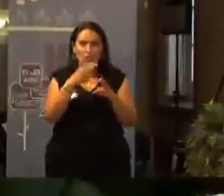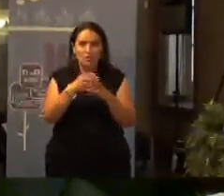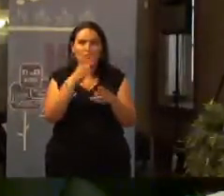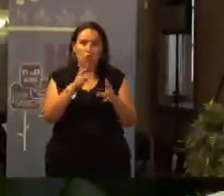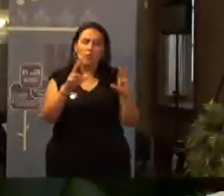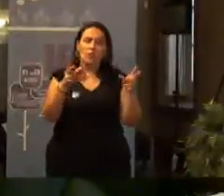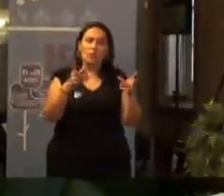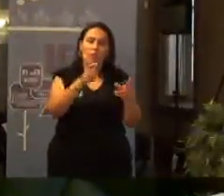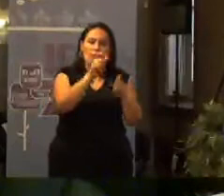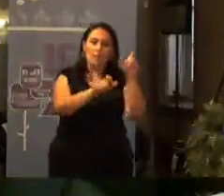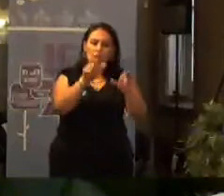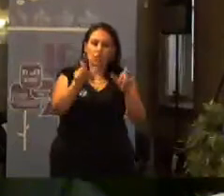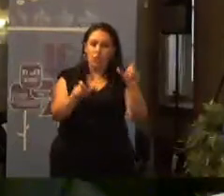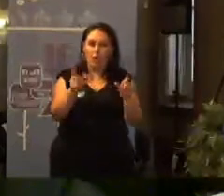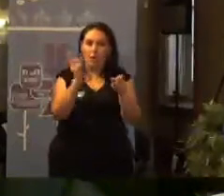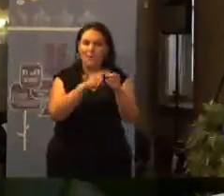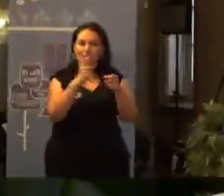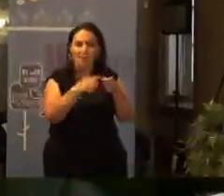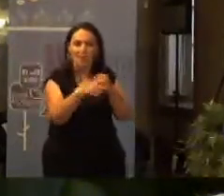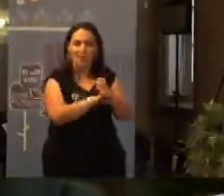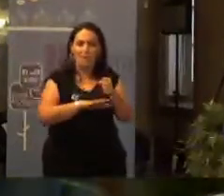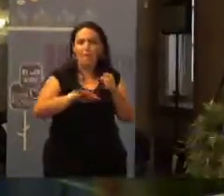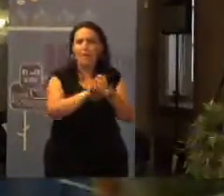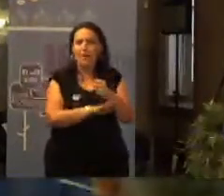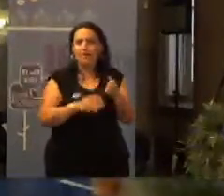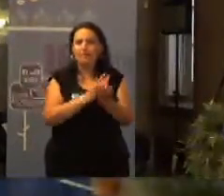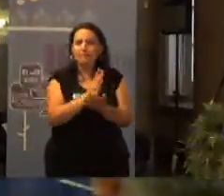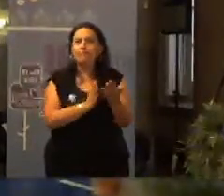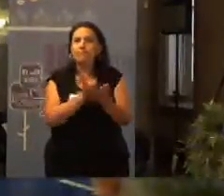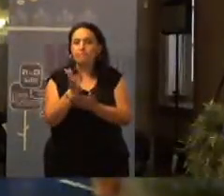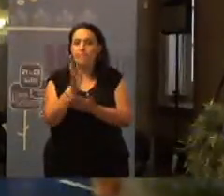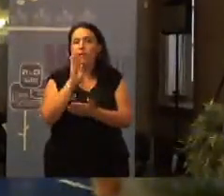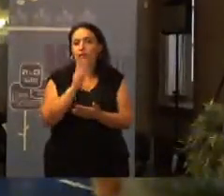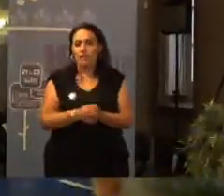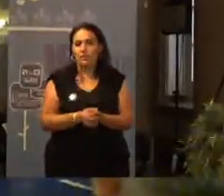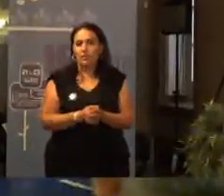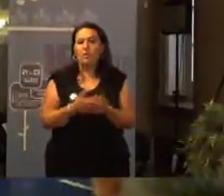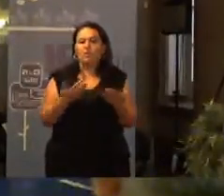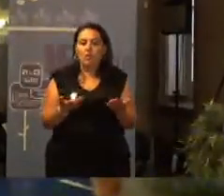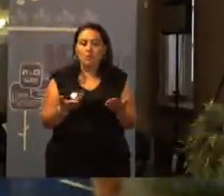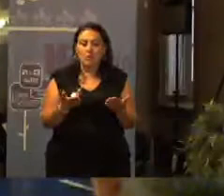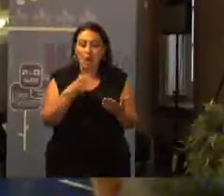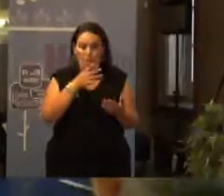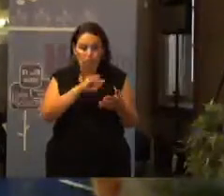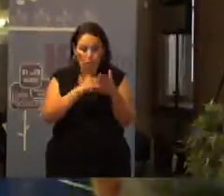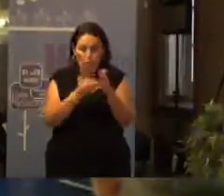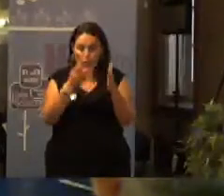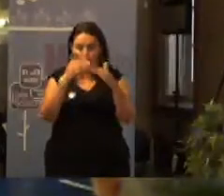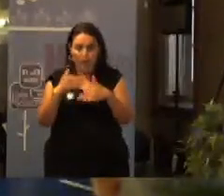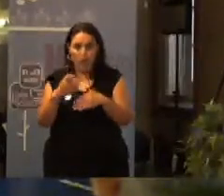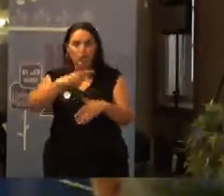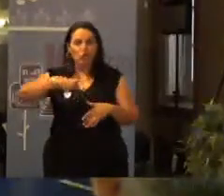está implicada na base desas organizacións políticas. E se iso non se remedia,